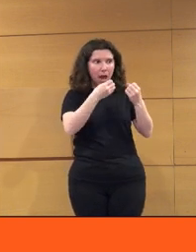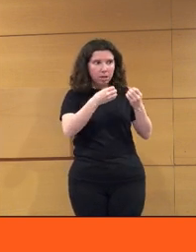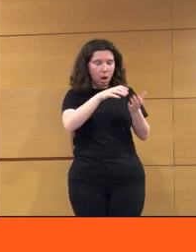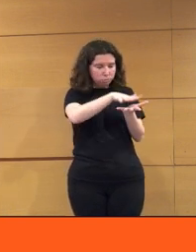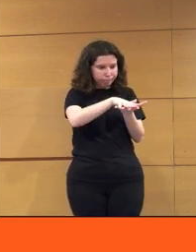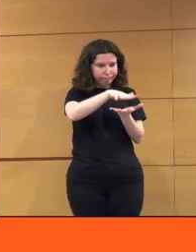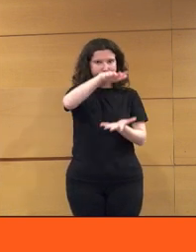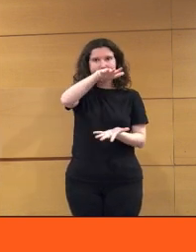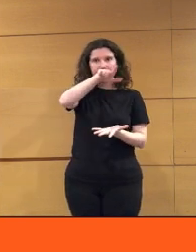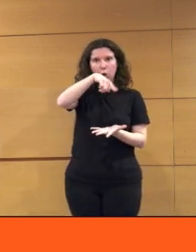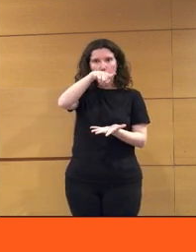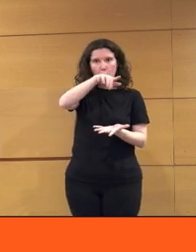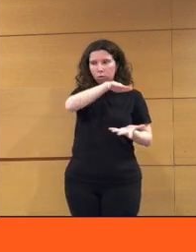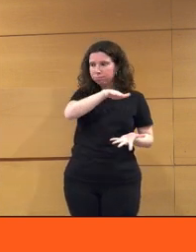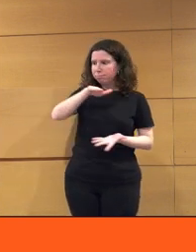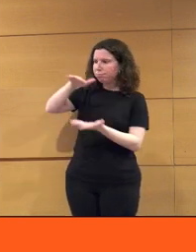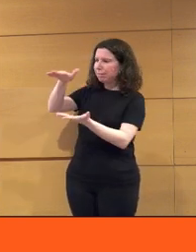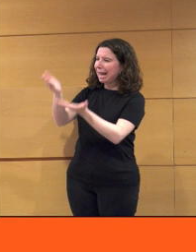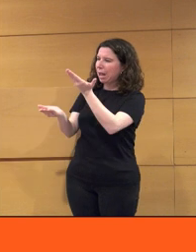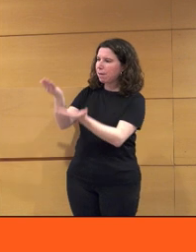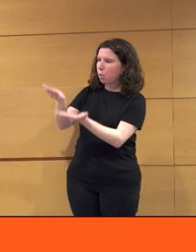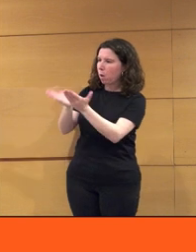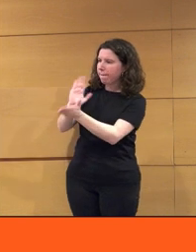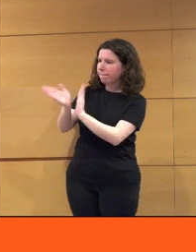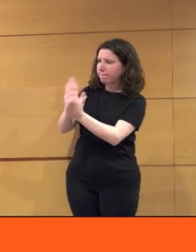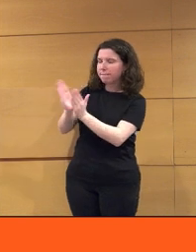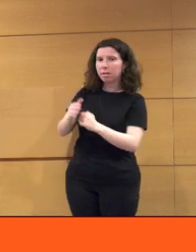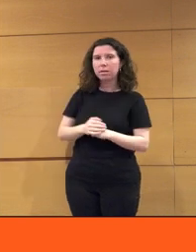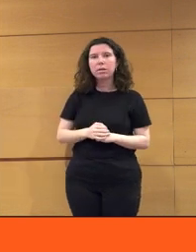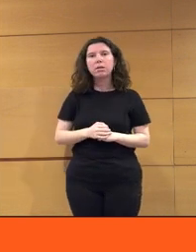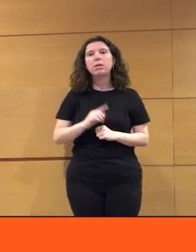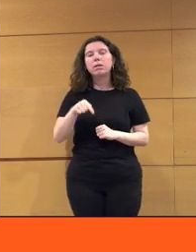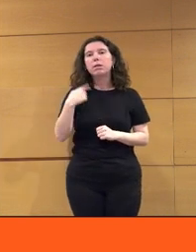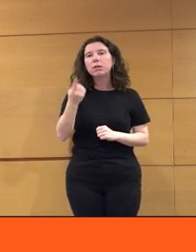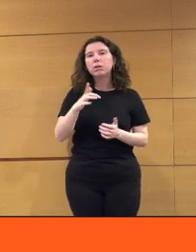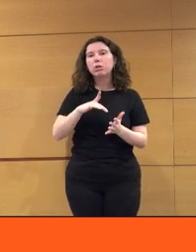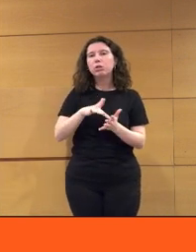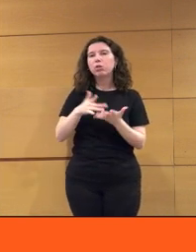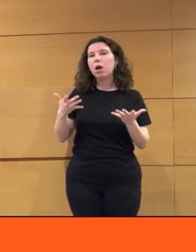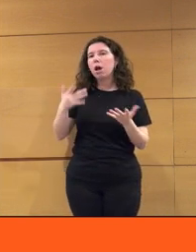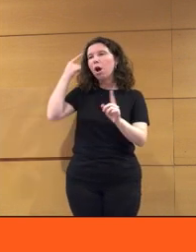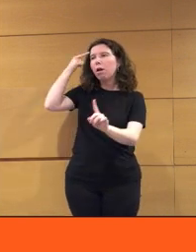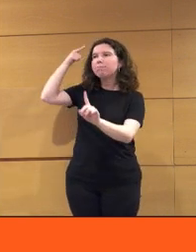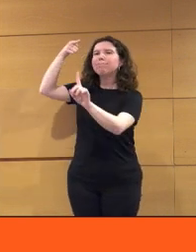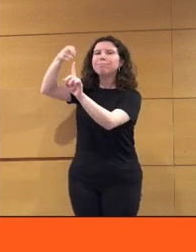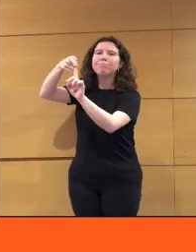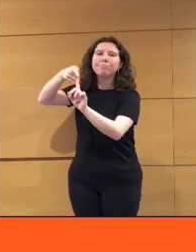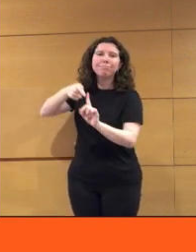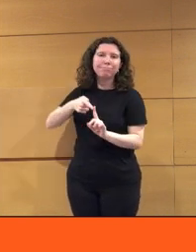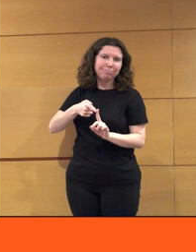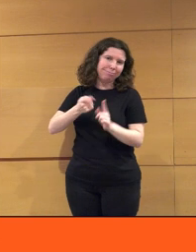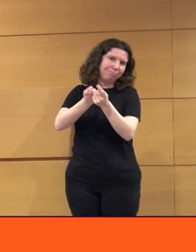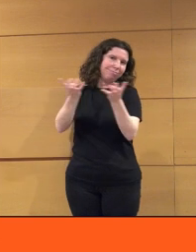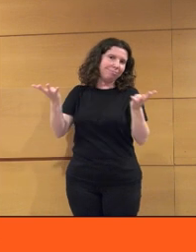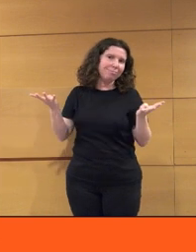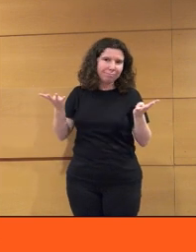evaluar y para entrenar nuestros sistemas. Y también lo que hicimos fue organizar varios desafíos. Desafíos son como challenges que se proponen